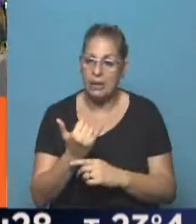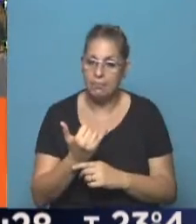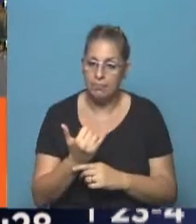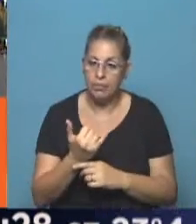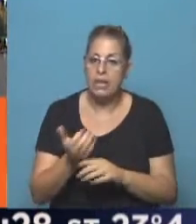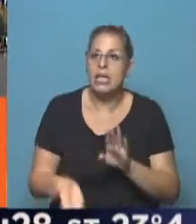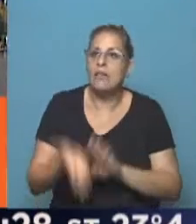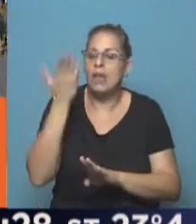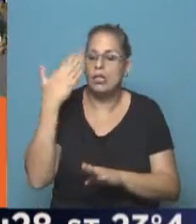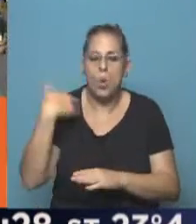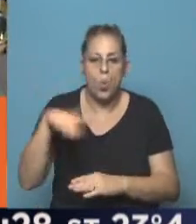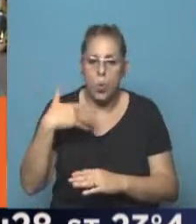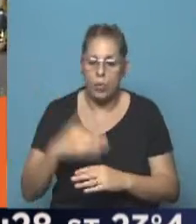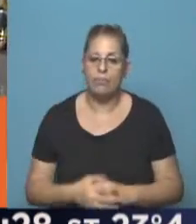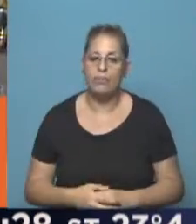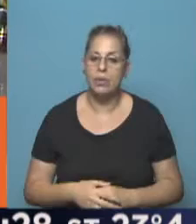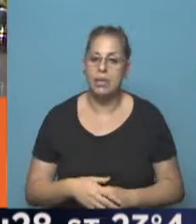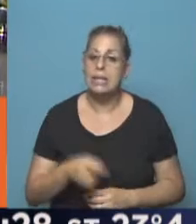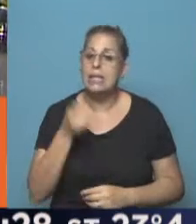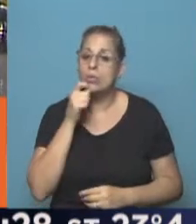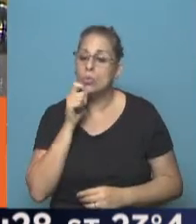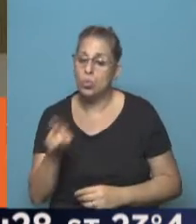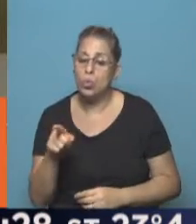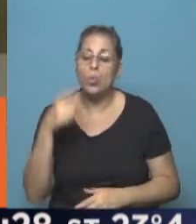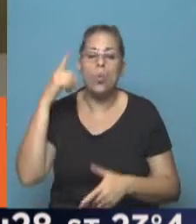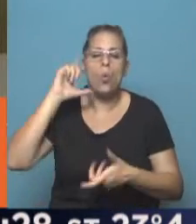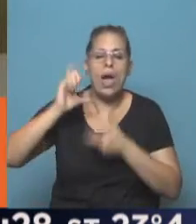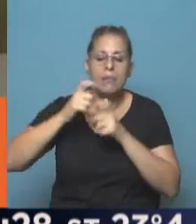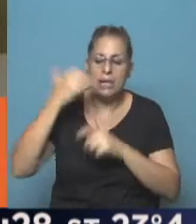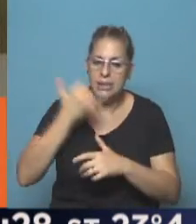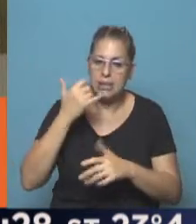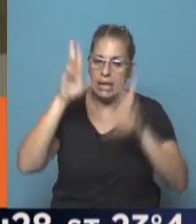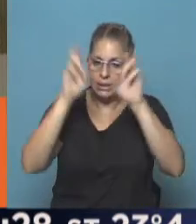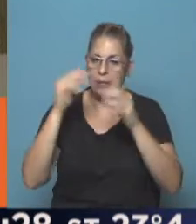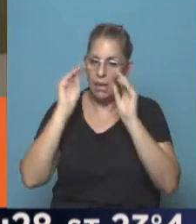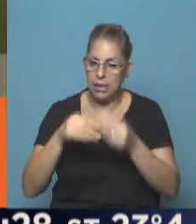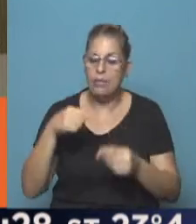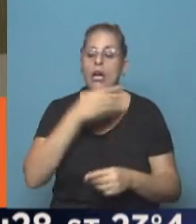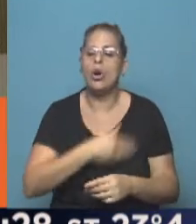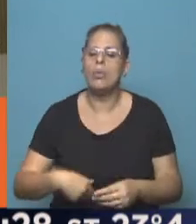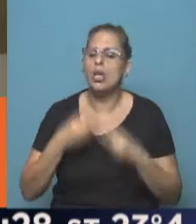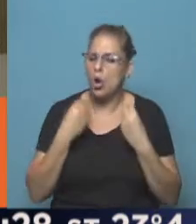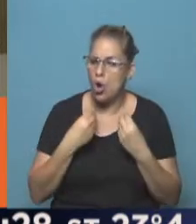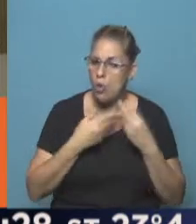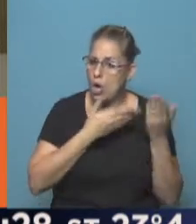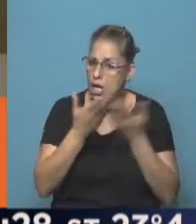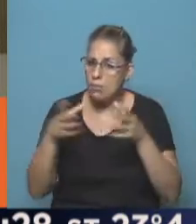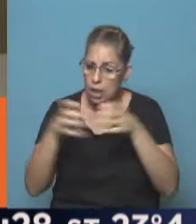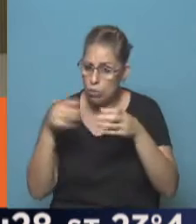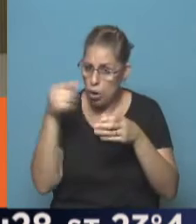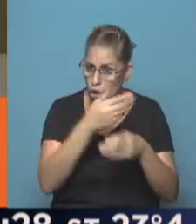una inflación tan alta. Ahora, teniendo en cuenta su experiencia en el tema de quiebras, el gobierno hoy lo que hace es invitar a toda la